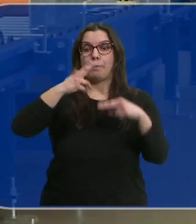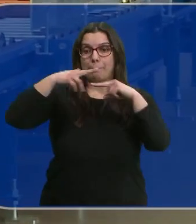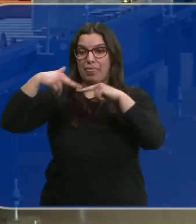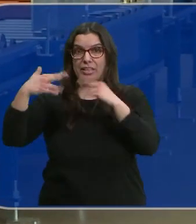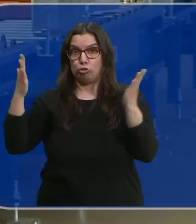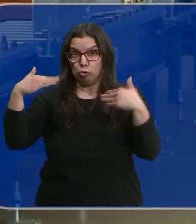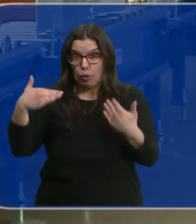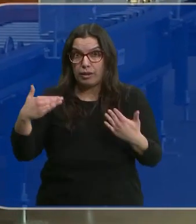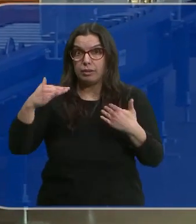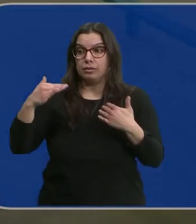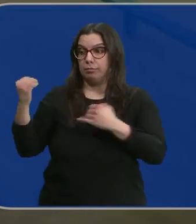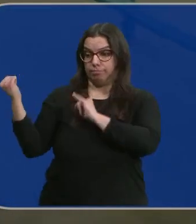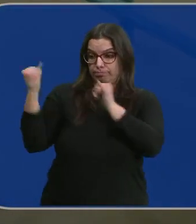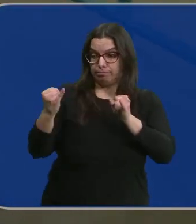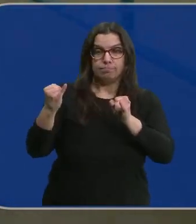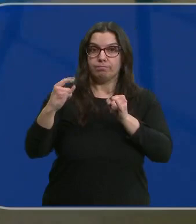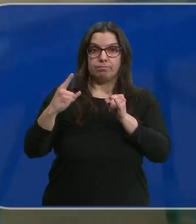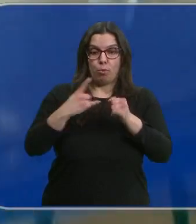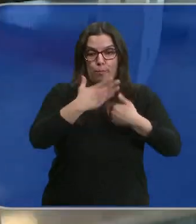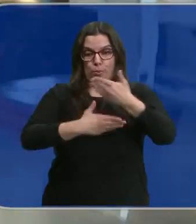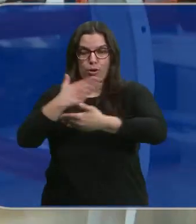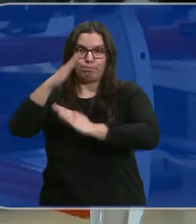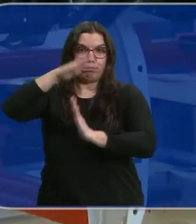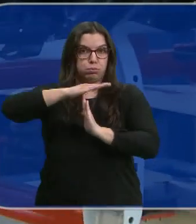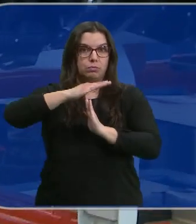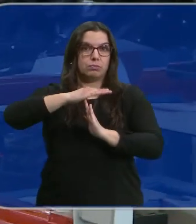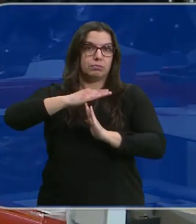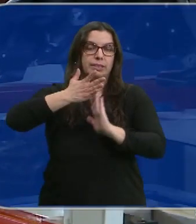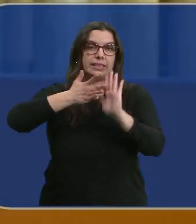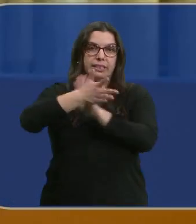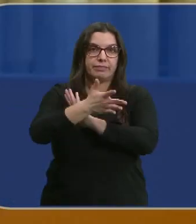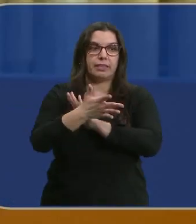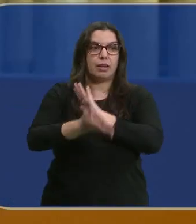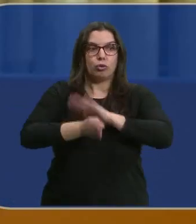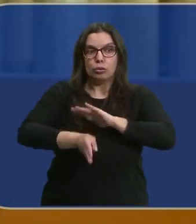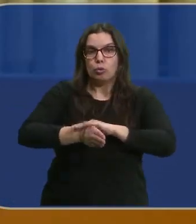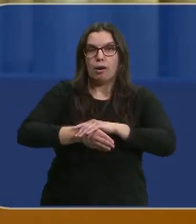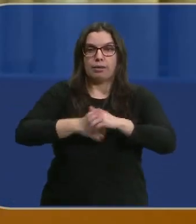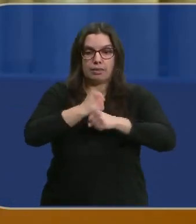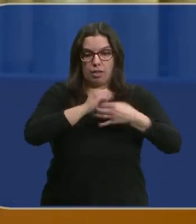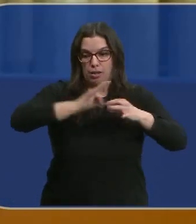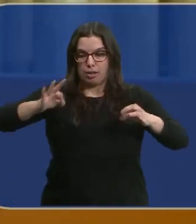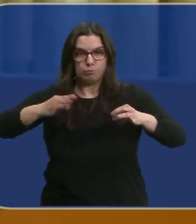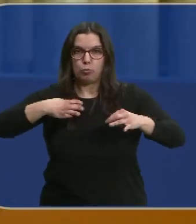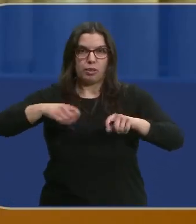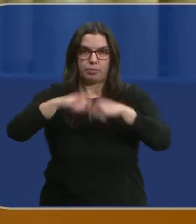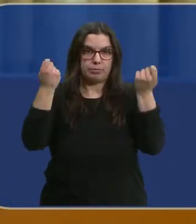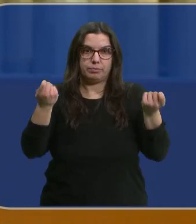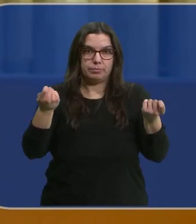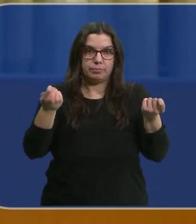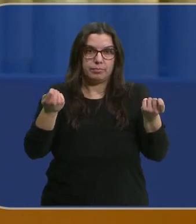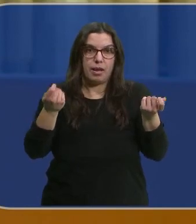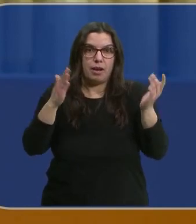hay un bloqueo dentro del proceso de producción y eso va a impedir que se pueda seguir la cadena y al final va a tener una